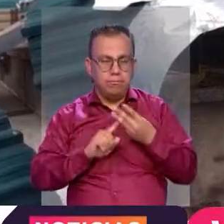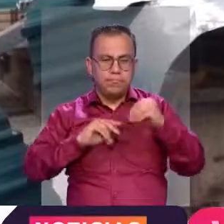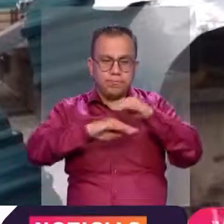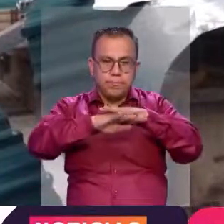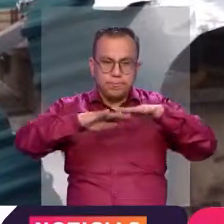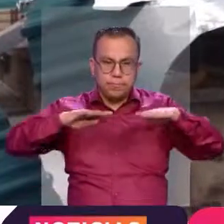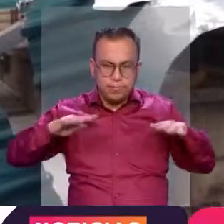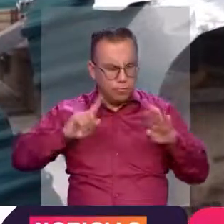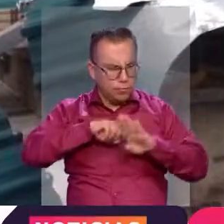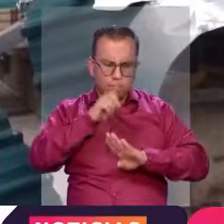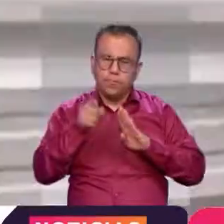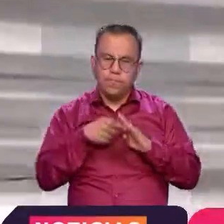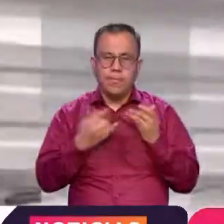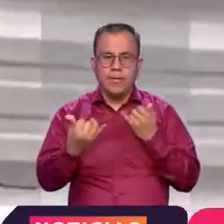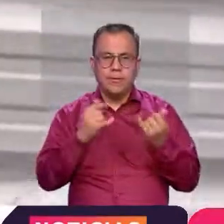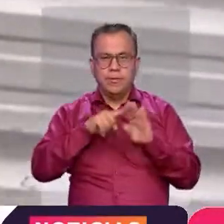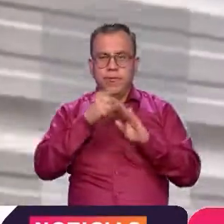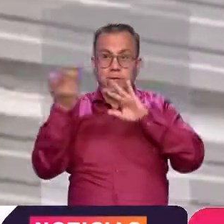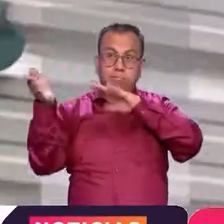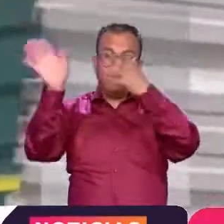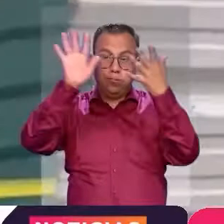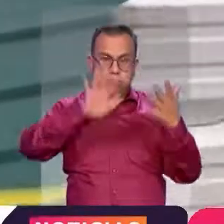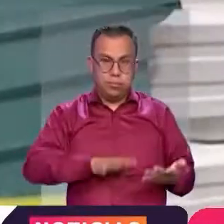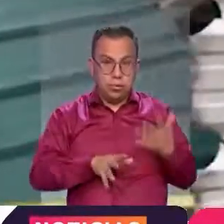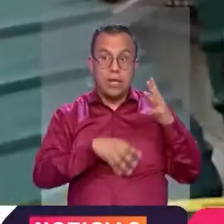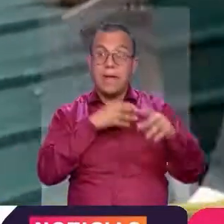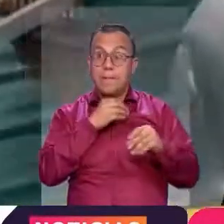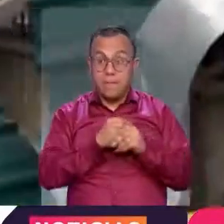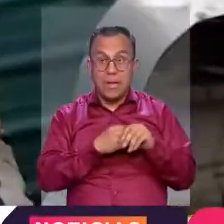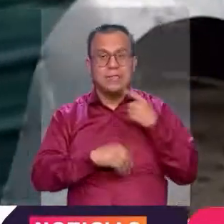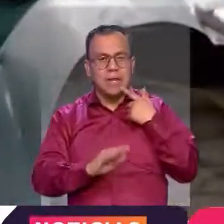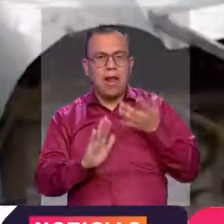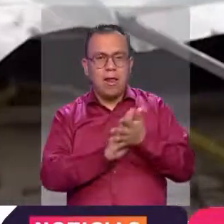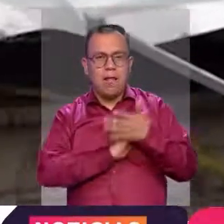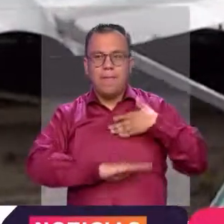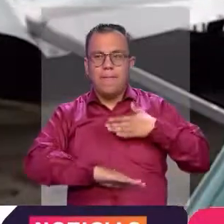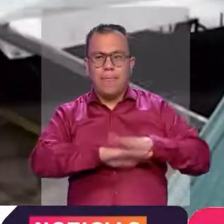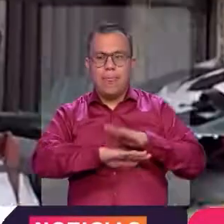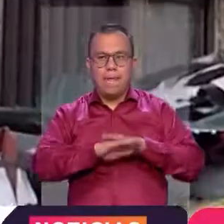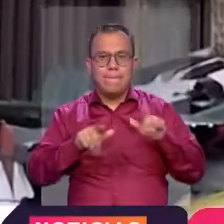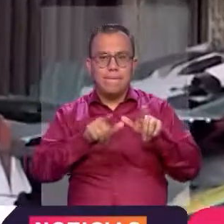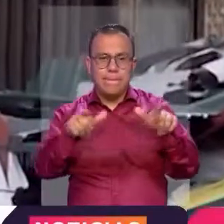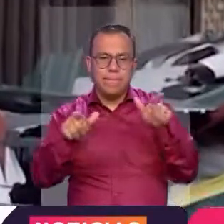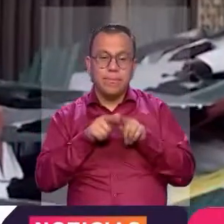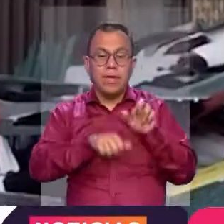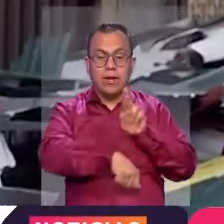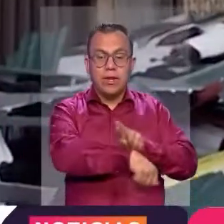mallas, todo eso que se vino abajo. A su vez, IDIGER también adelanta acciones en el sector de